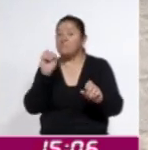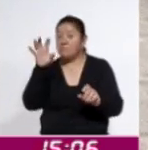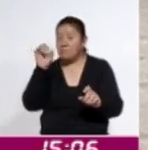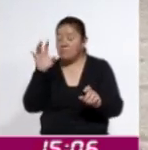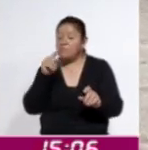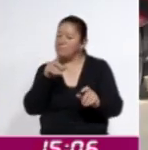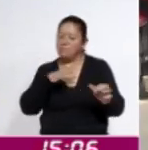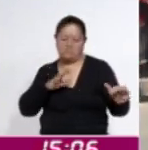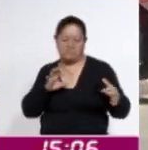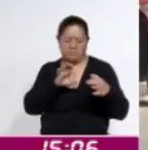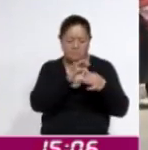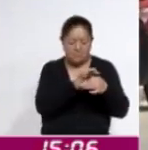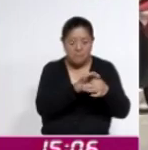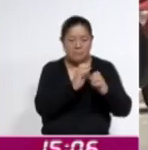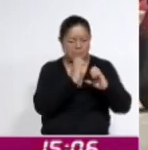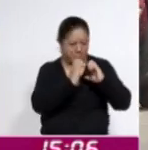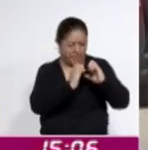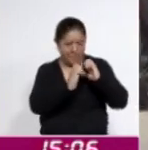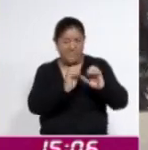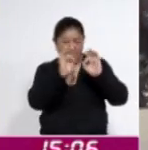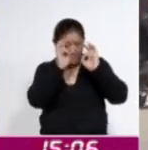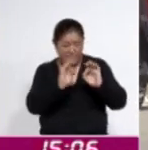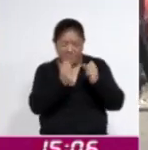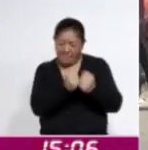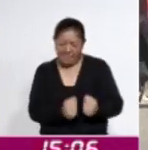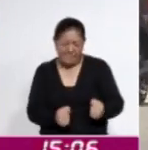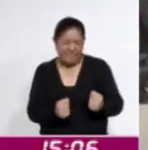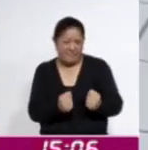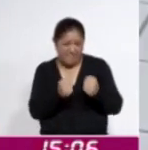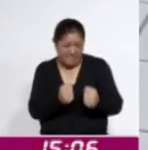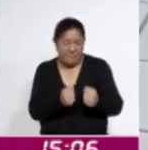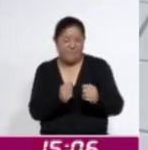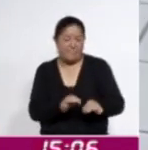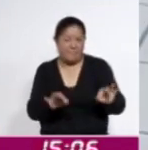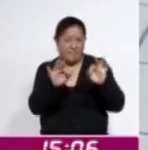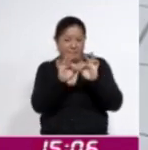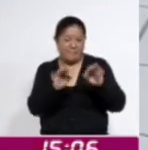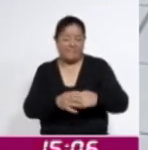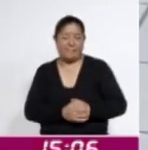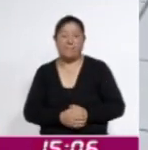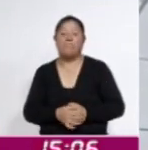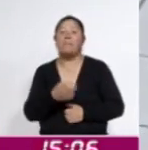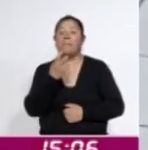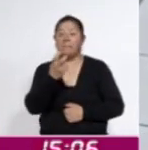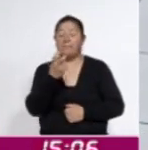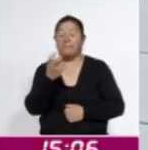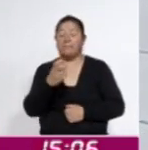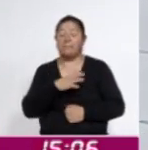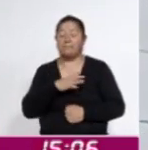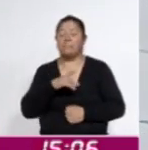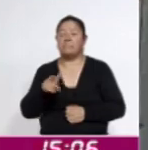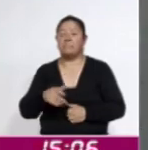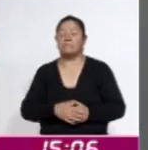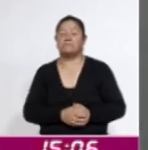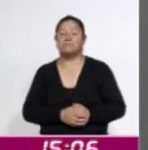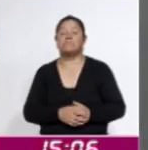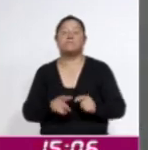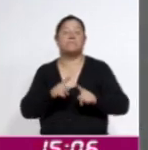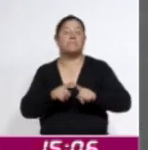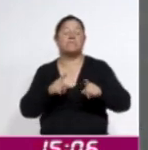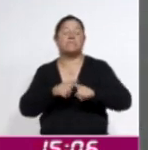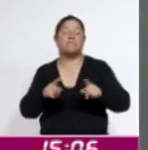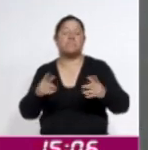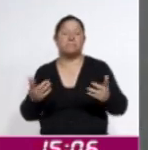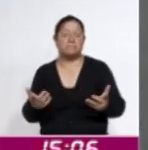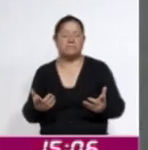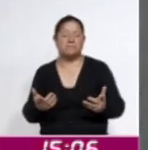sus hijos. Por ello, en diferentes medios y formas de llegar a